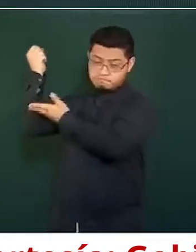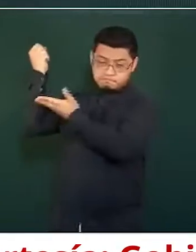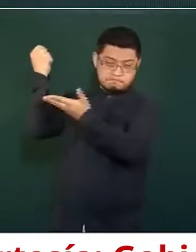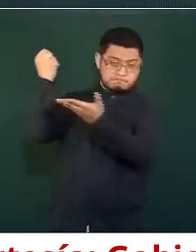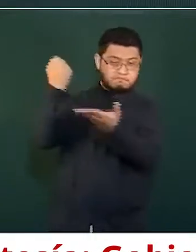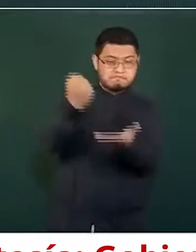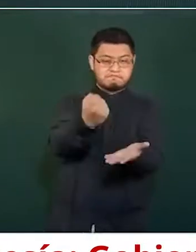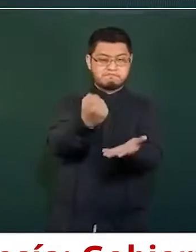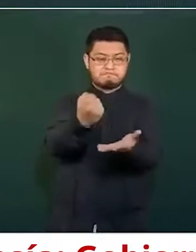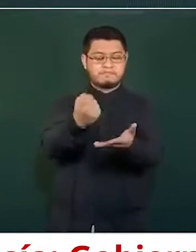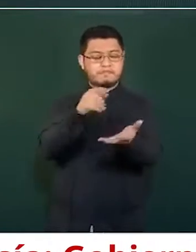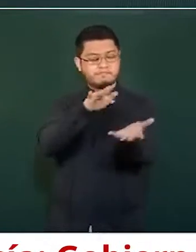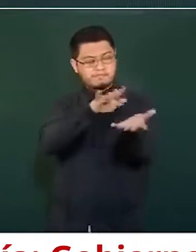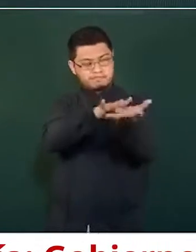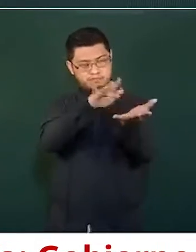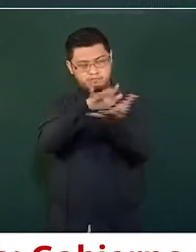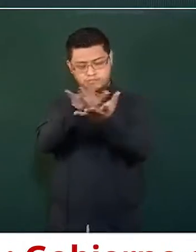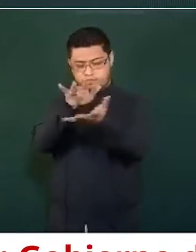como